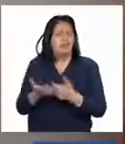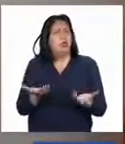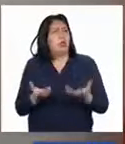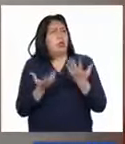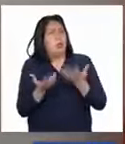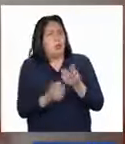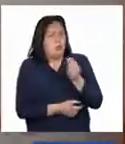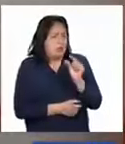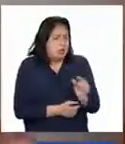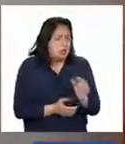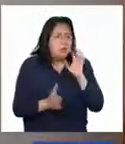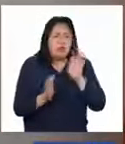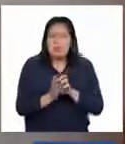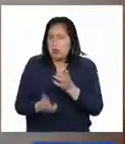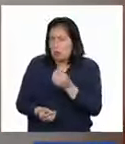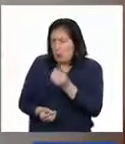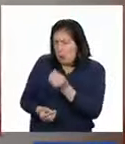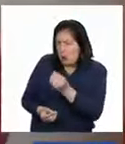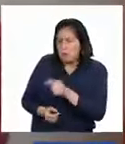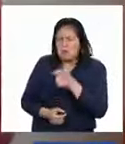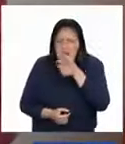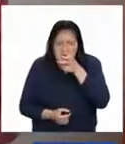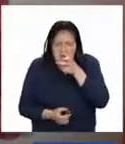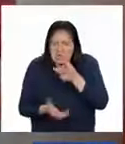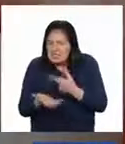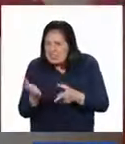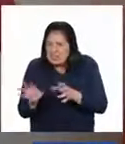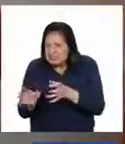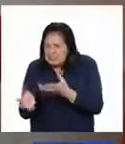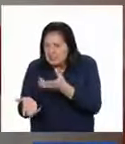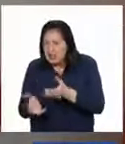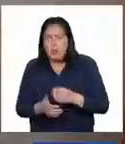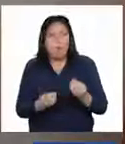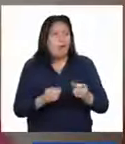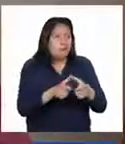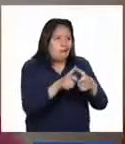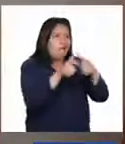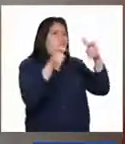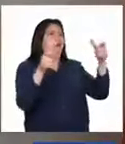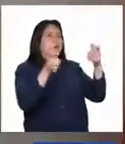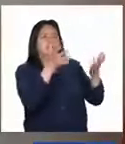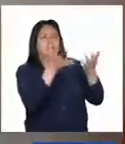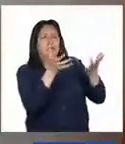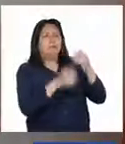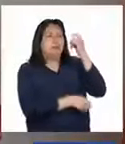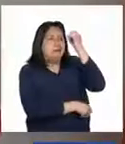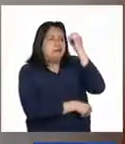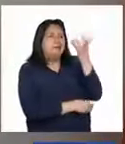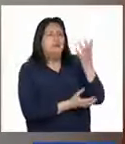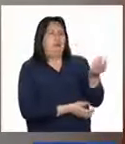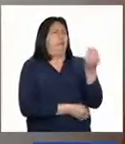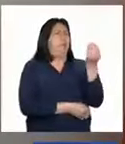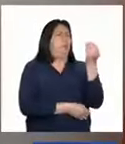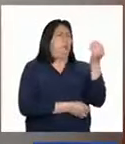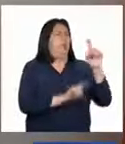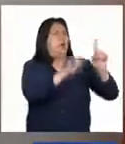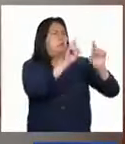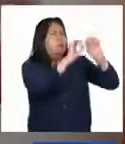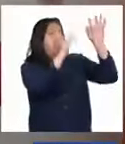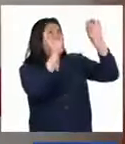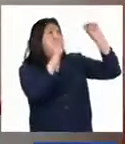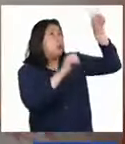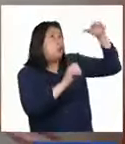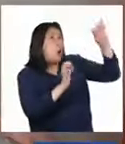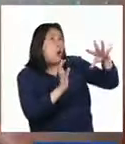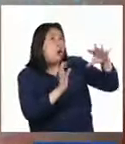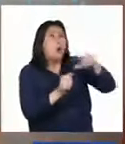tan pequeñitas como el comportamiento de una hormiguita o cosas tan grandes como quizás entender por qué algunos días hay sol,